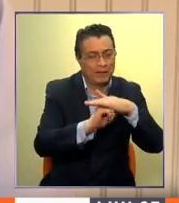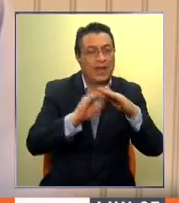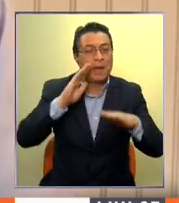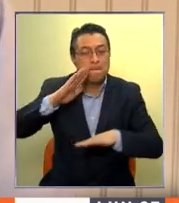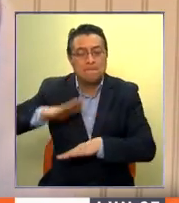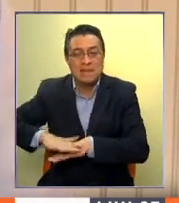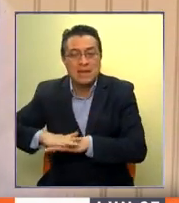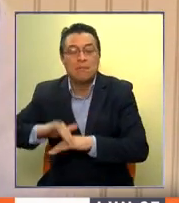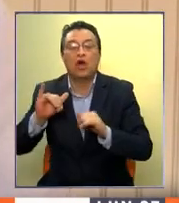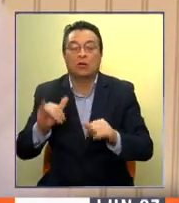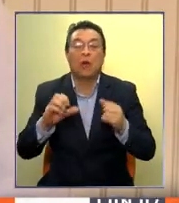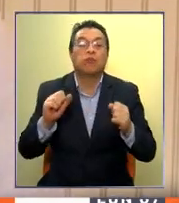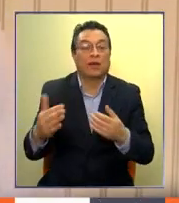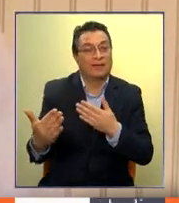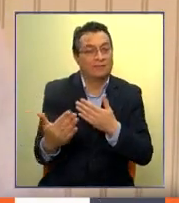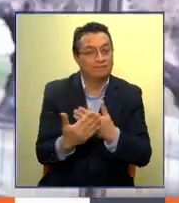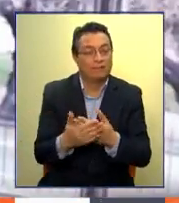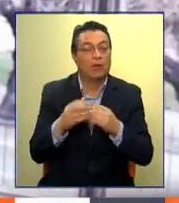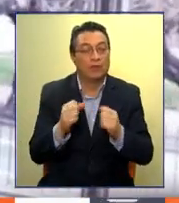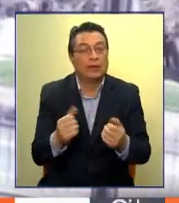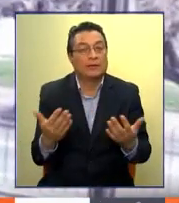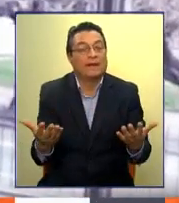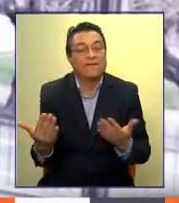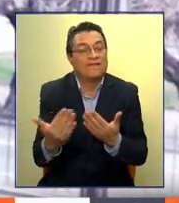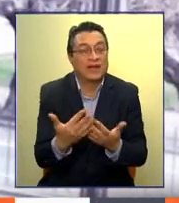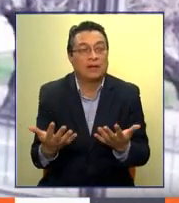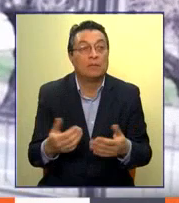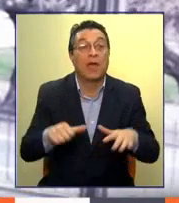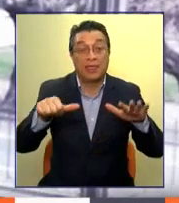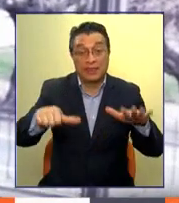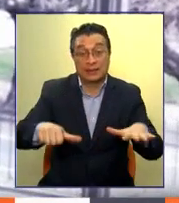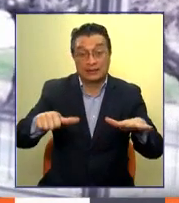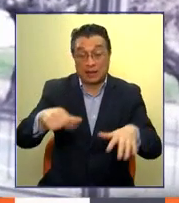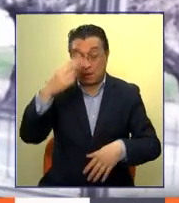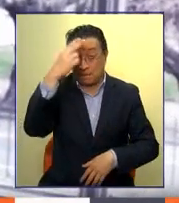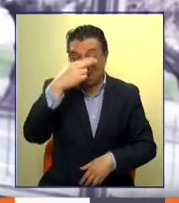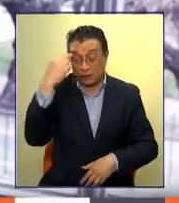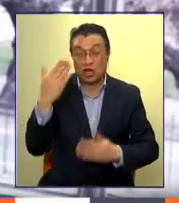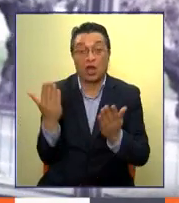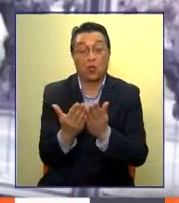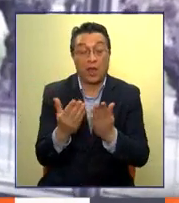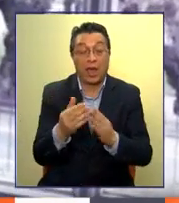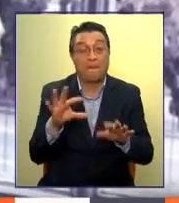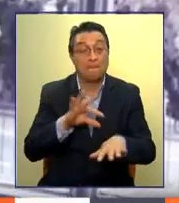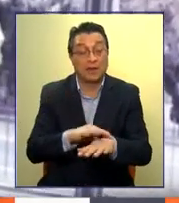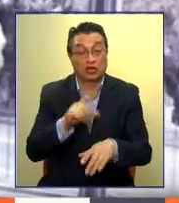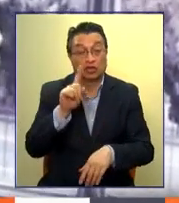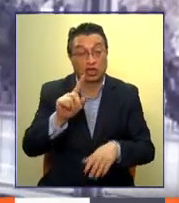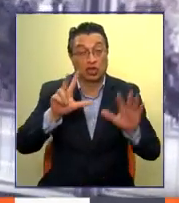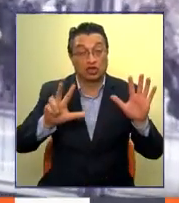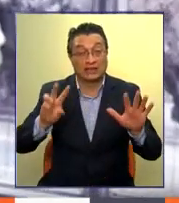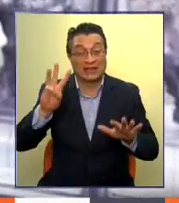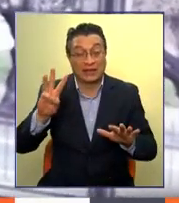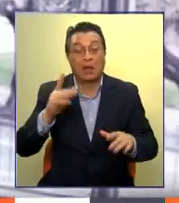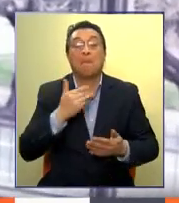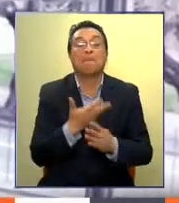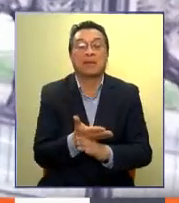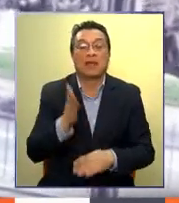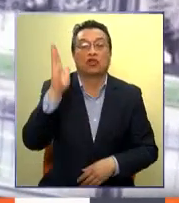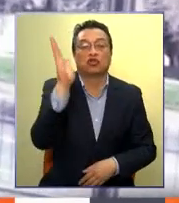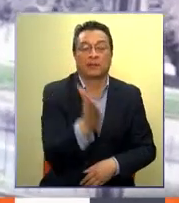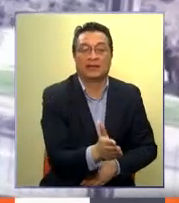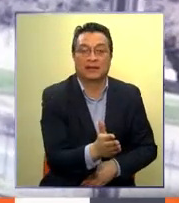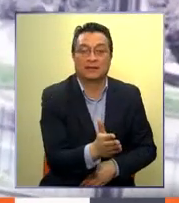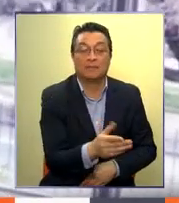posibles escenarios que podríamos enfrentar el 16 de mayo el colegio médico con 183 casos activos pidió suspender el que visitó